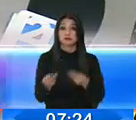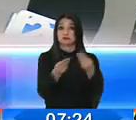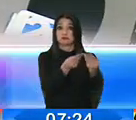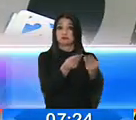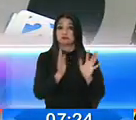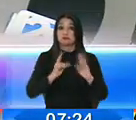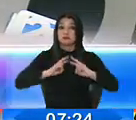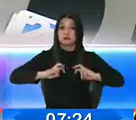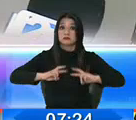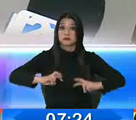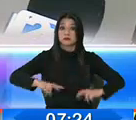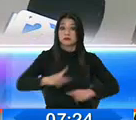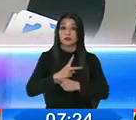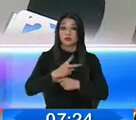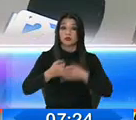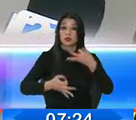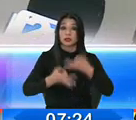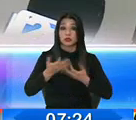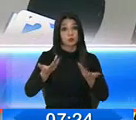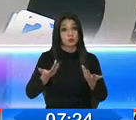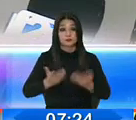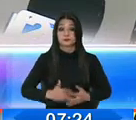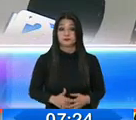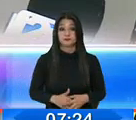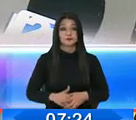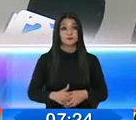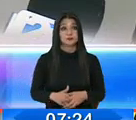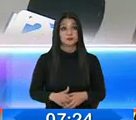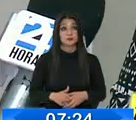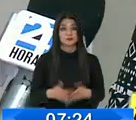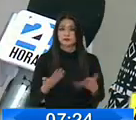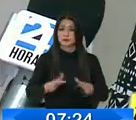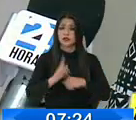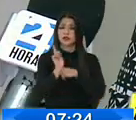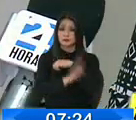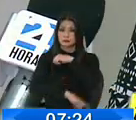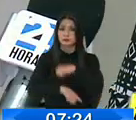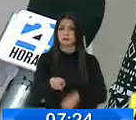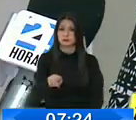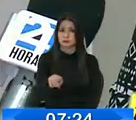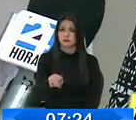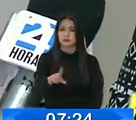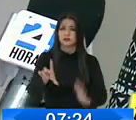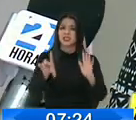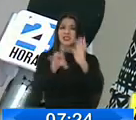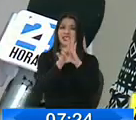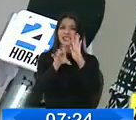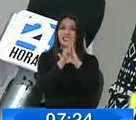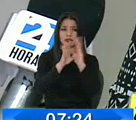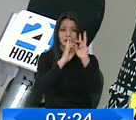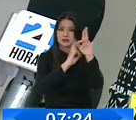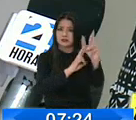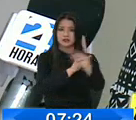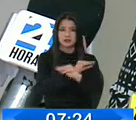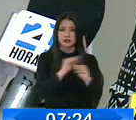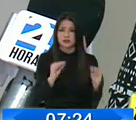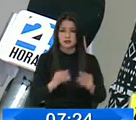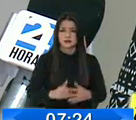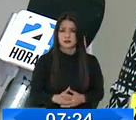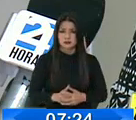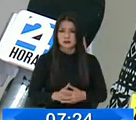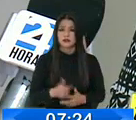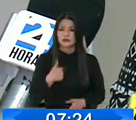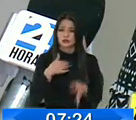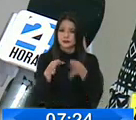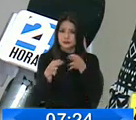que se investigue en el Consejo de la Judicatura. Ya deben ser sancionados, hay una ley, se están yendo contra ley expresa, indiqué